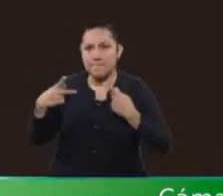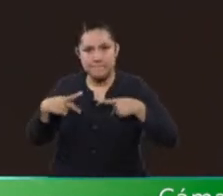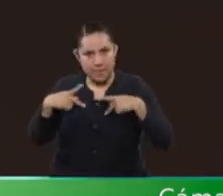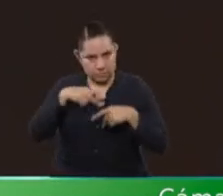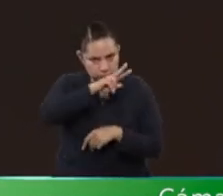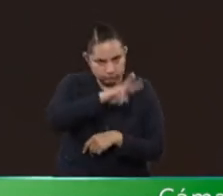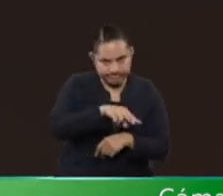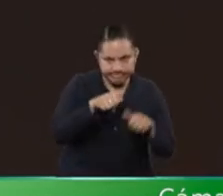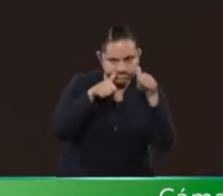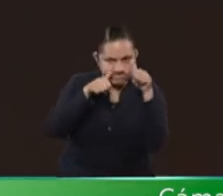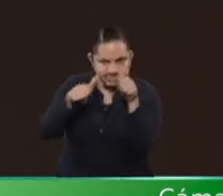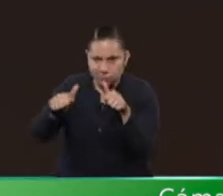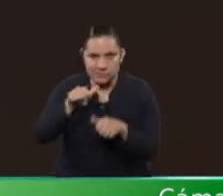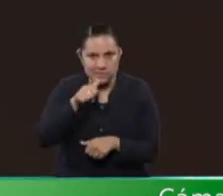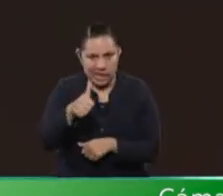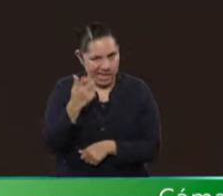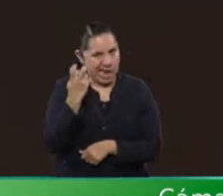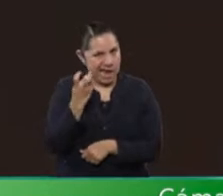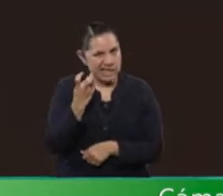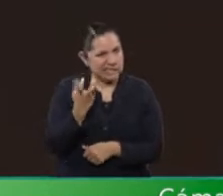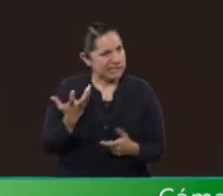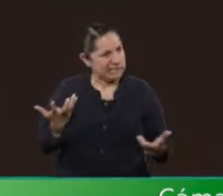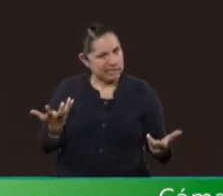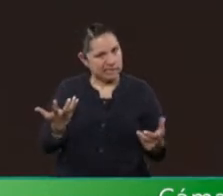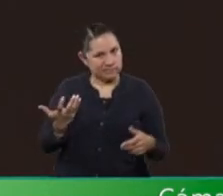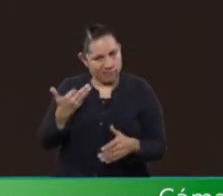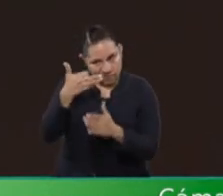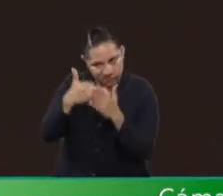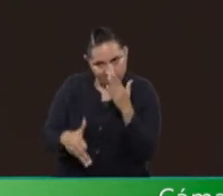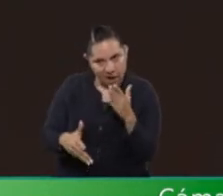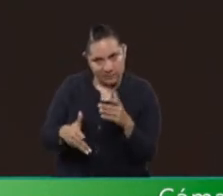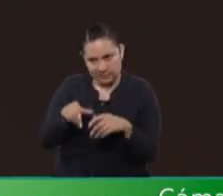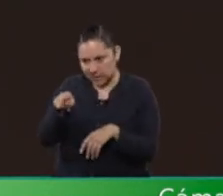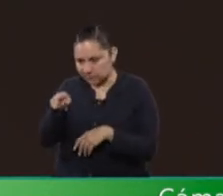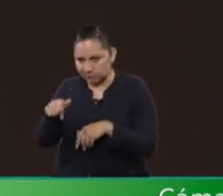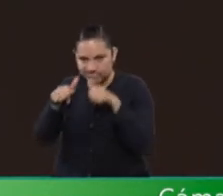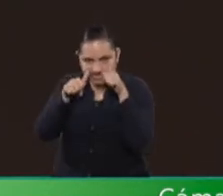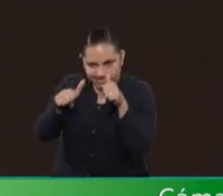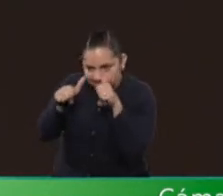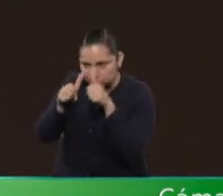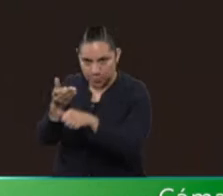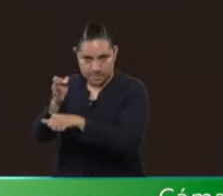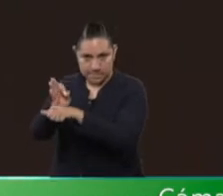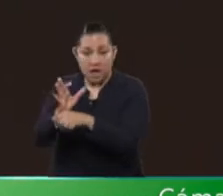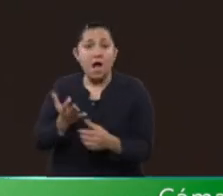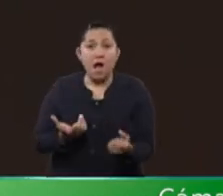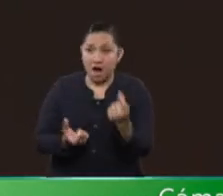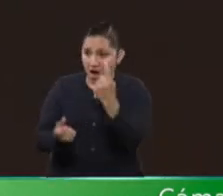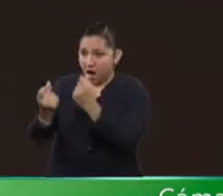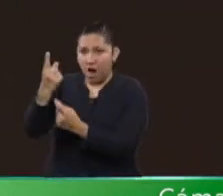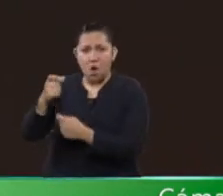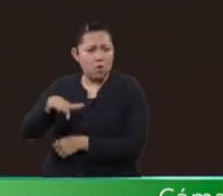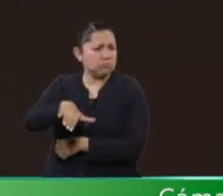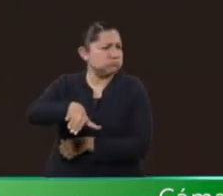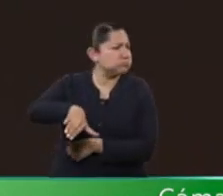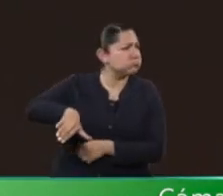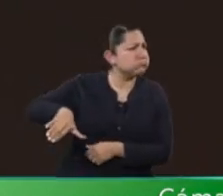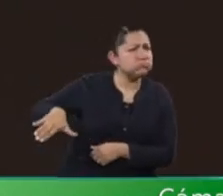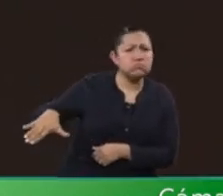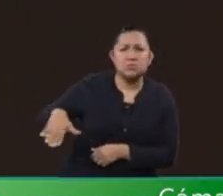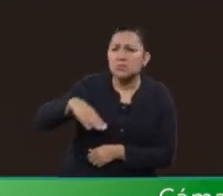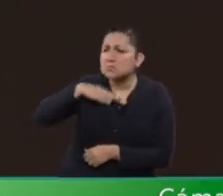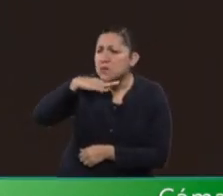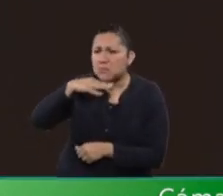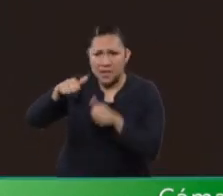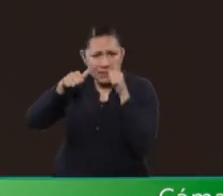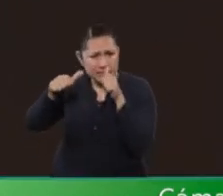casos hasta invisibilizados hoy no solo se cambian palabras en la Constitución hoy cambiamos y